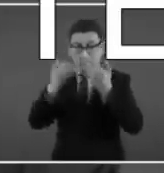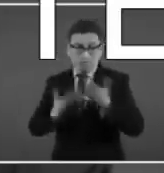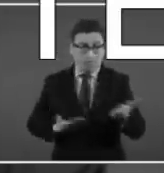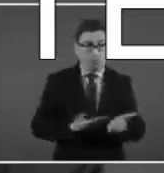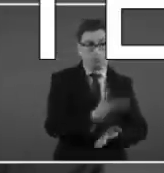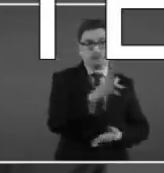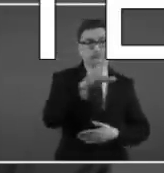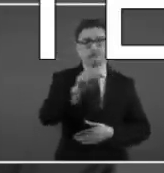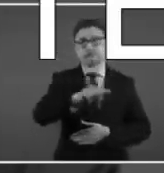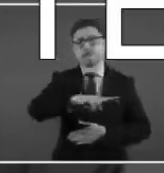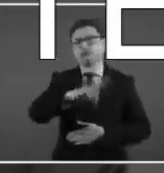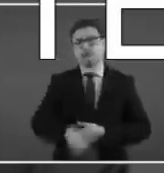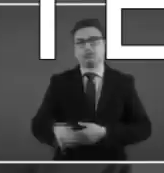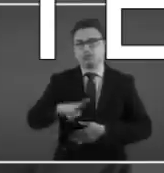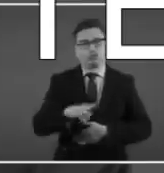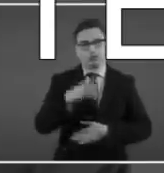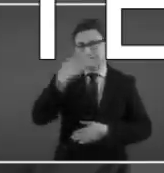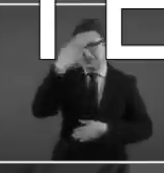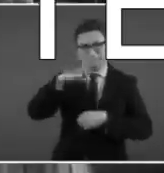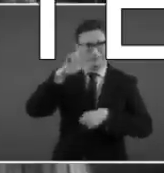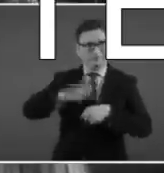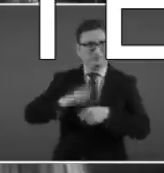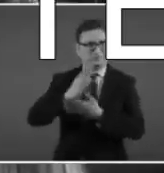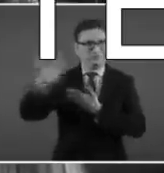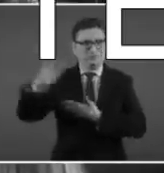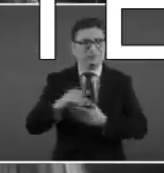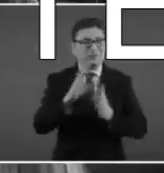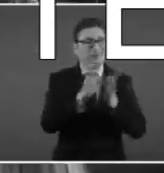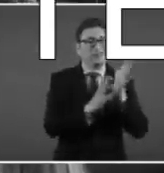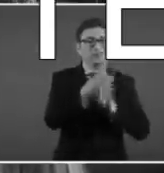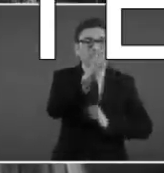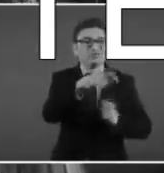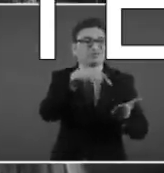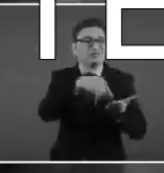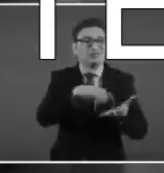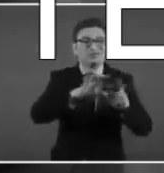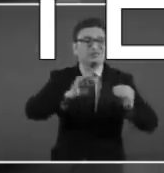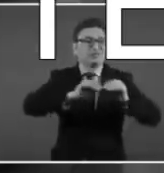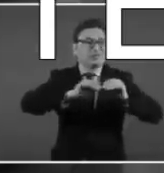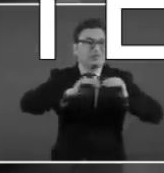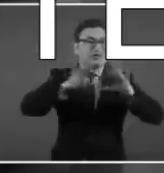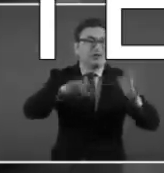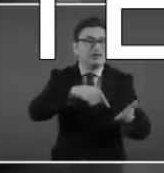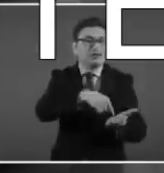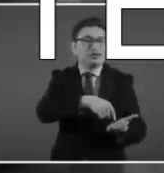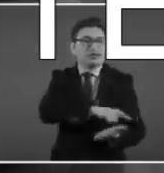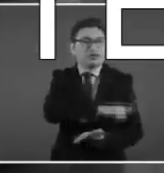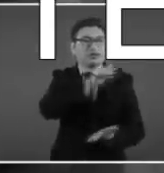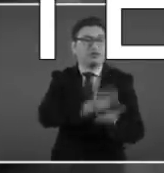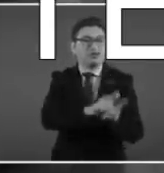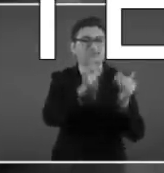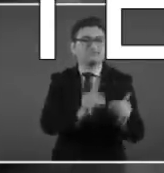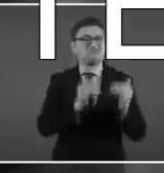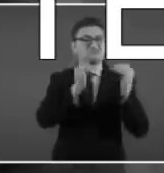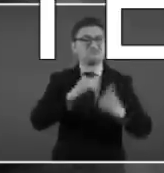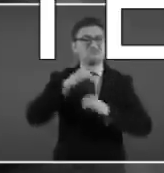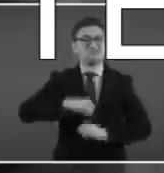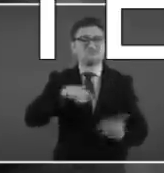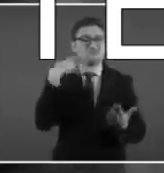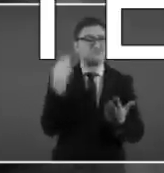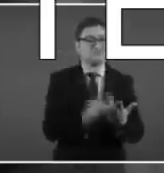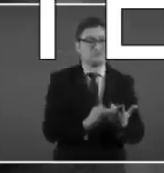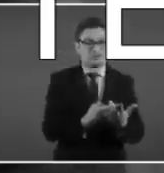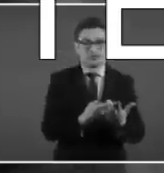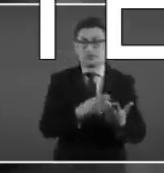extranjero. Es muy clara nuestra Constitución, que es la ley de leyes.